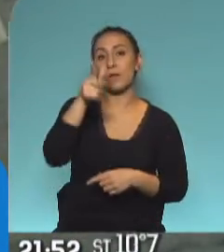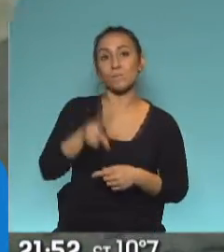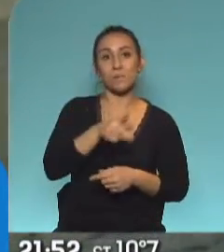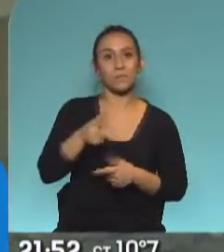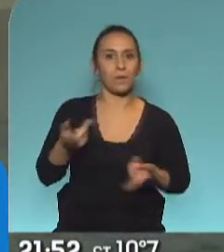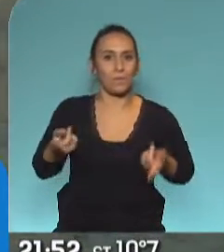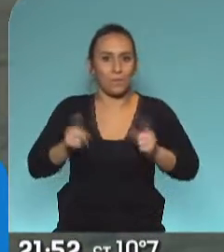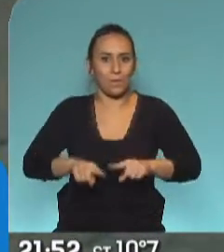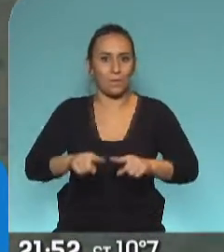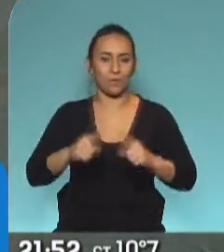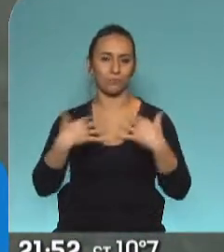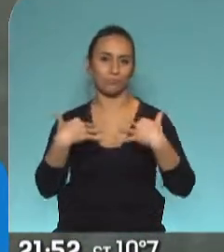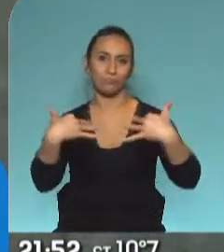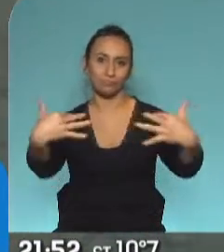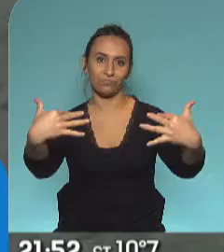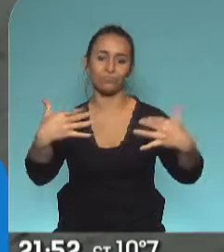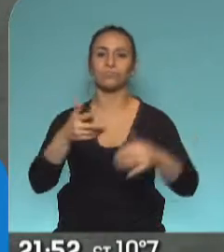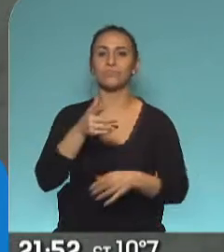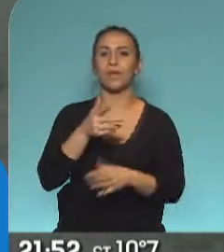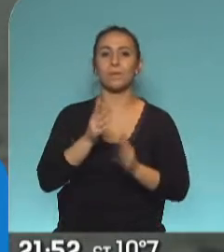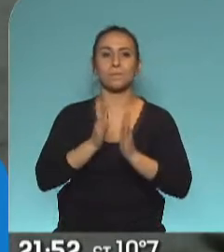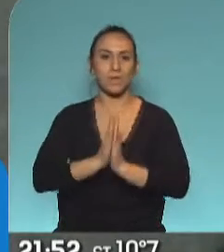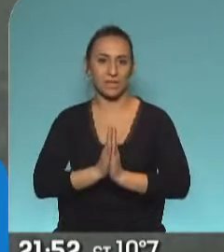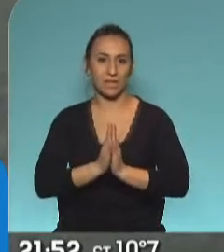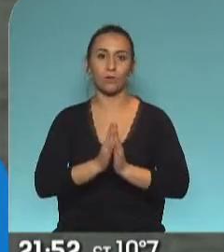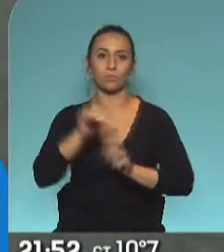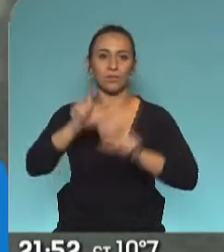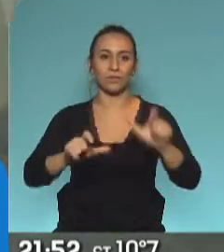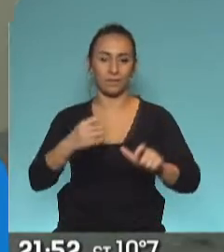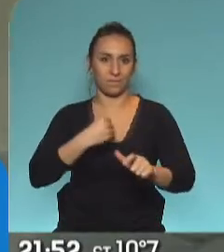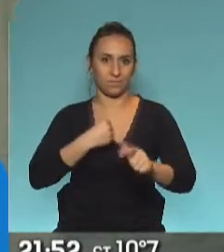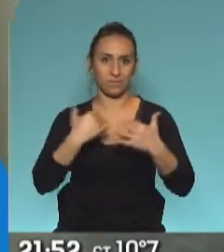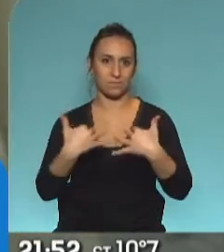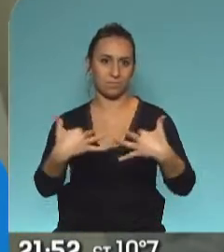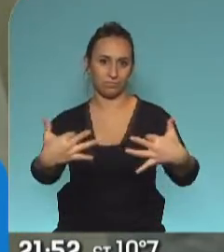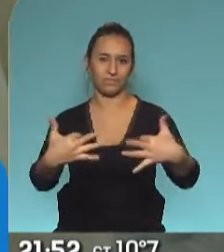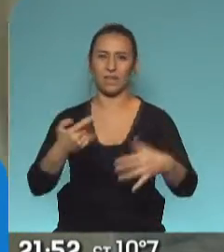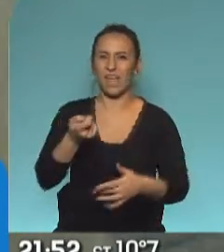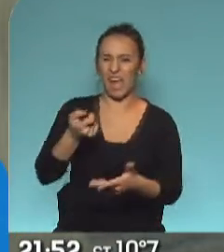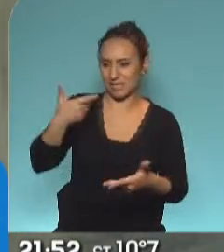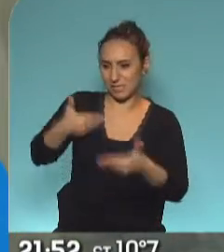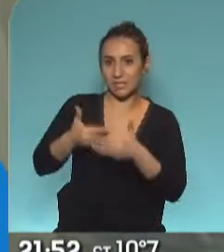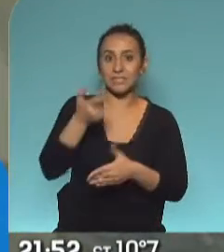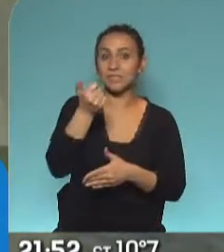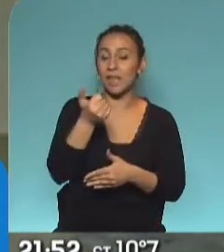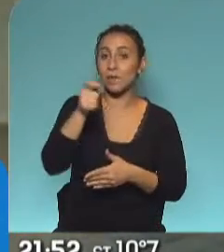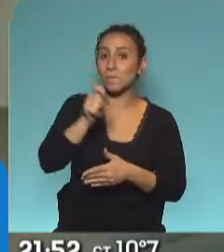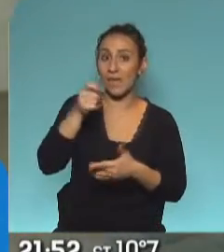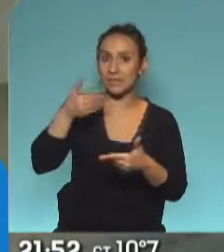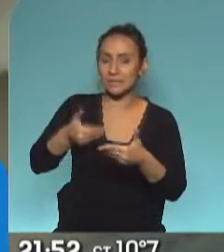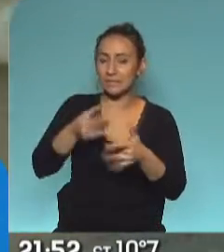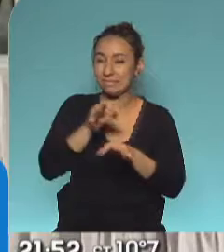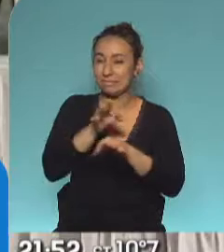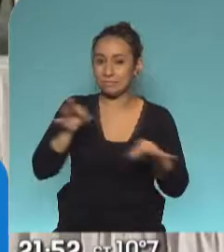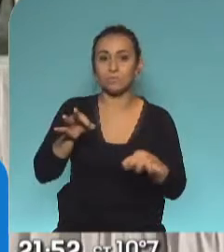las audiencias generales con la presencia de esos fieles. Este miércoles, después de casi 6 meses, el pontífice se reunió